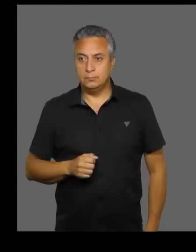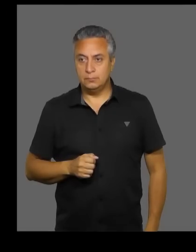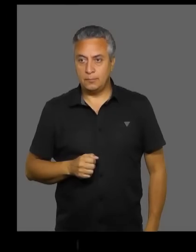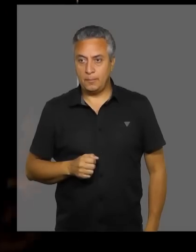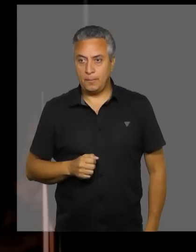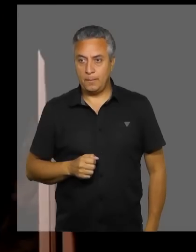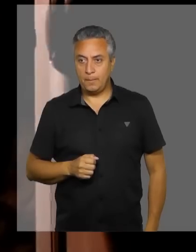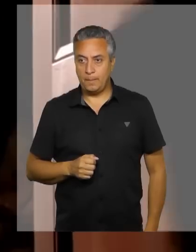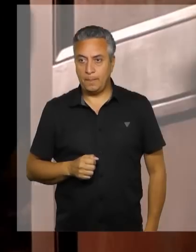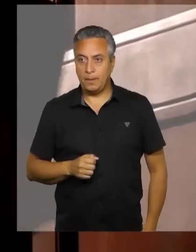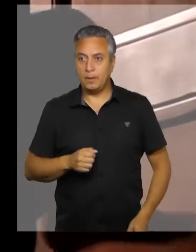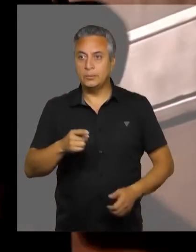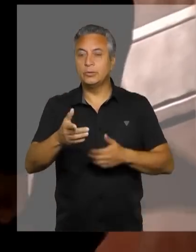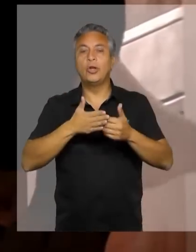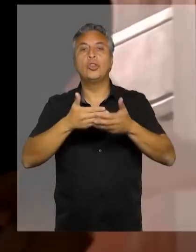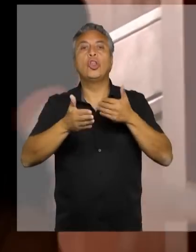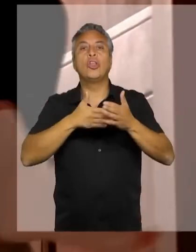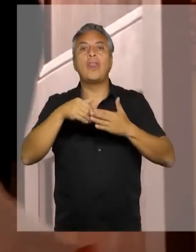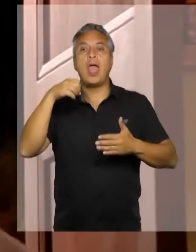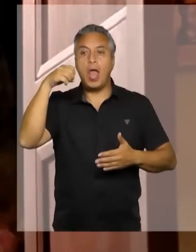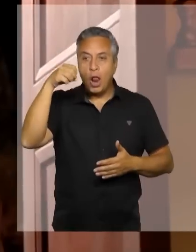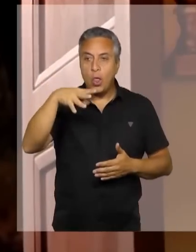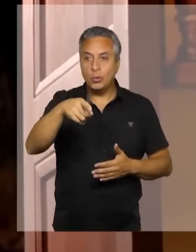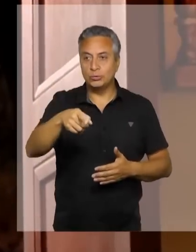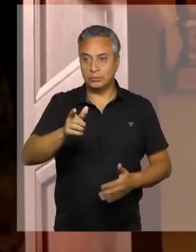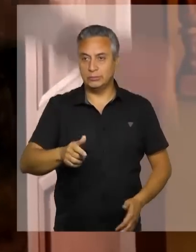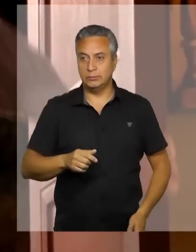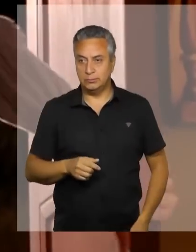¿Dónde está la luz? No, acá. Ahí, ya.